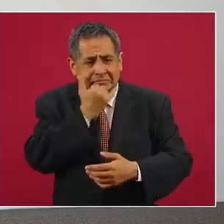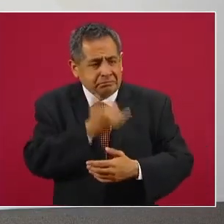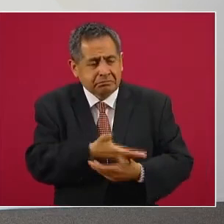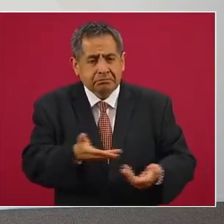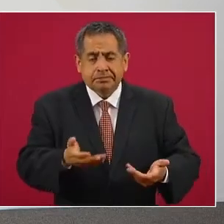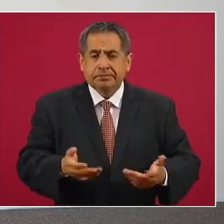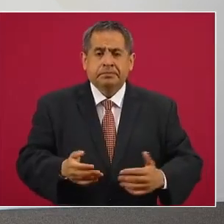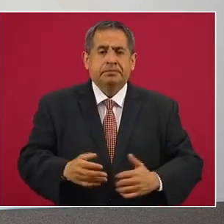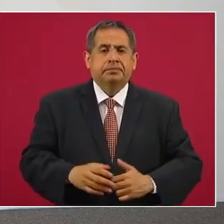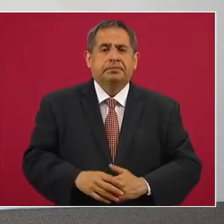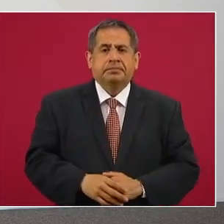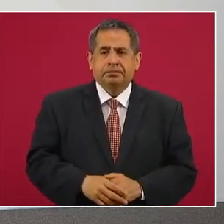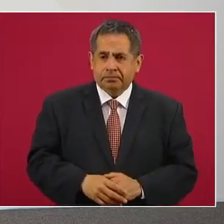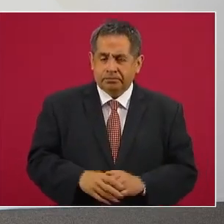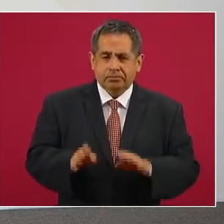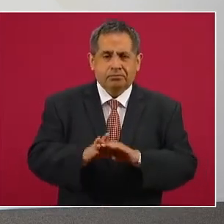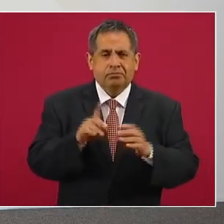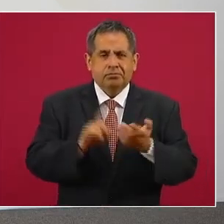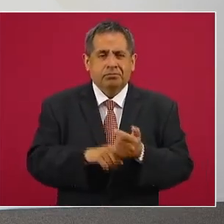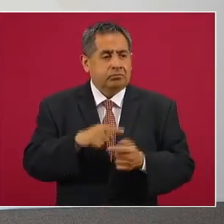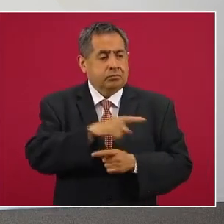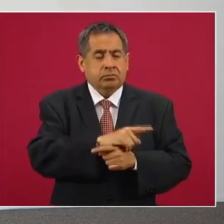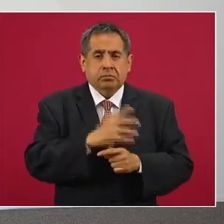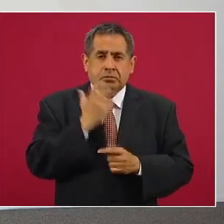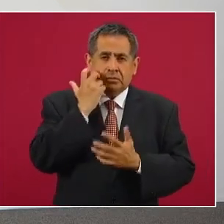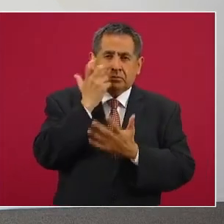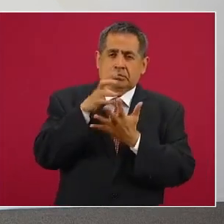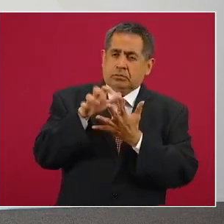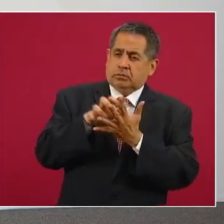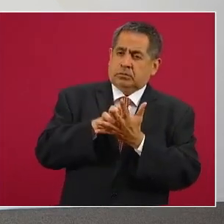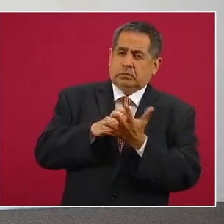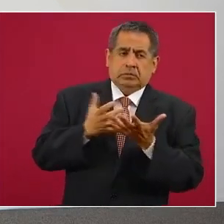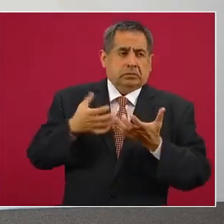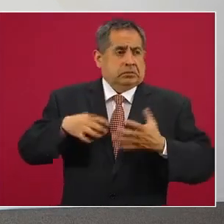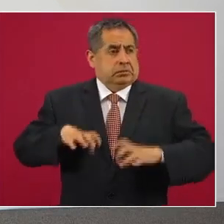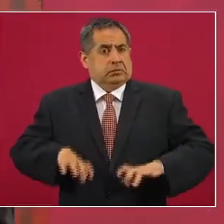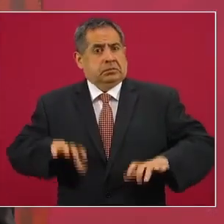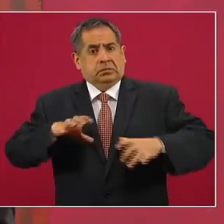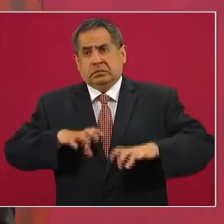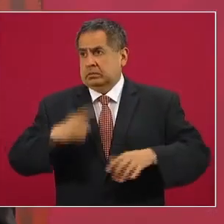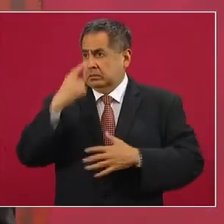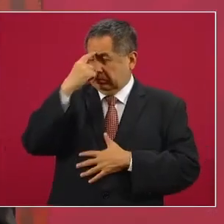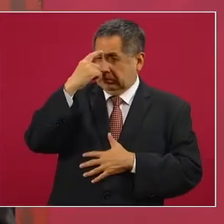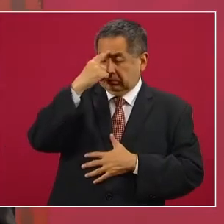pero es tanta su ambición al dinero